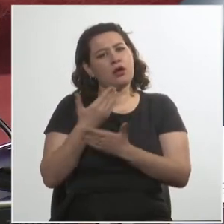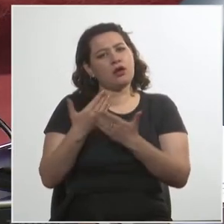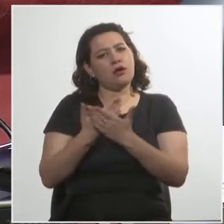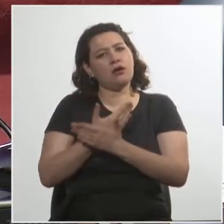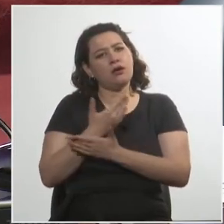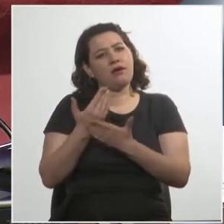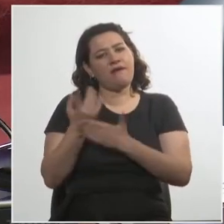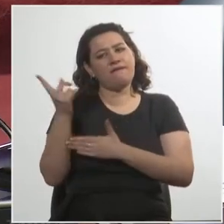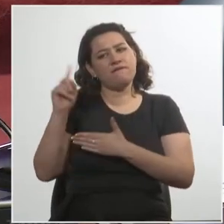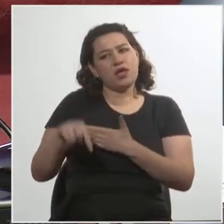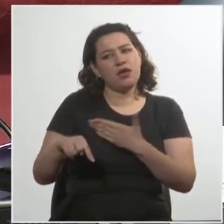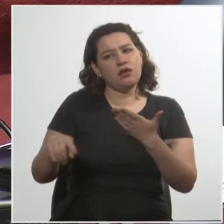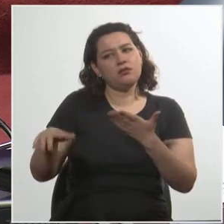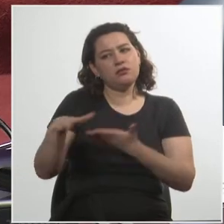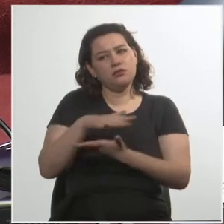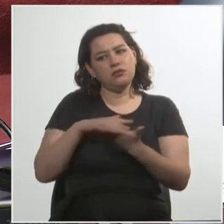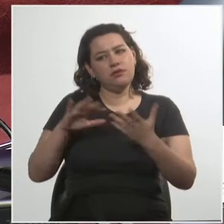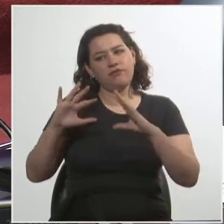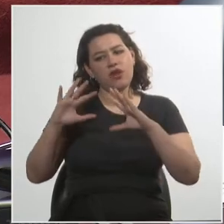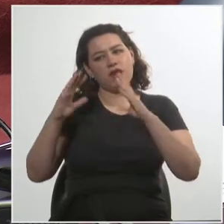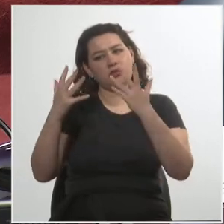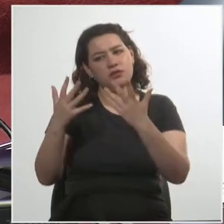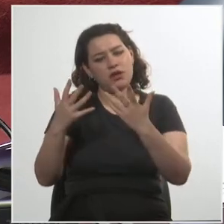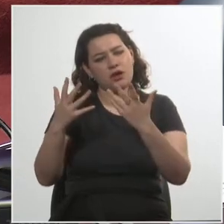por actos violentos